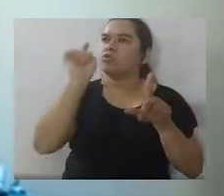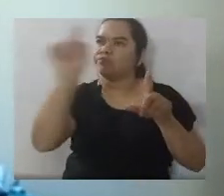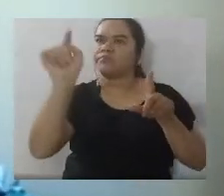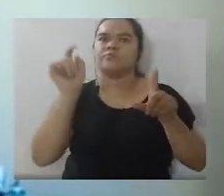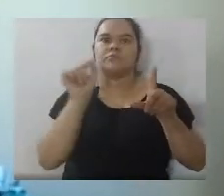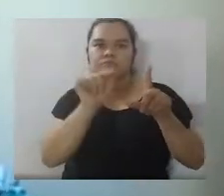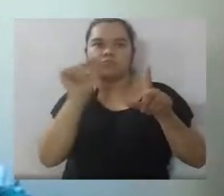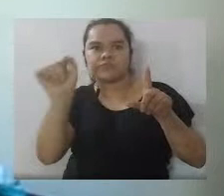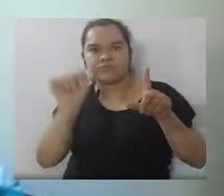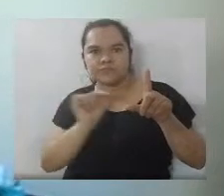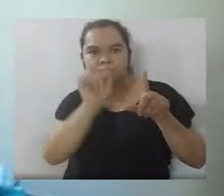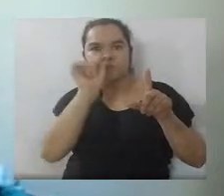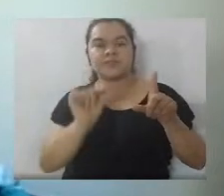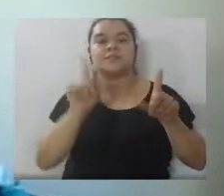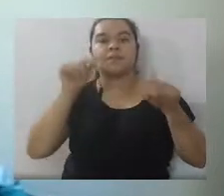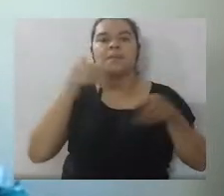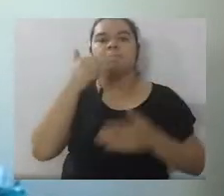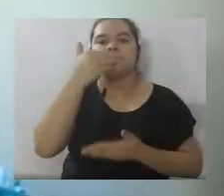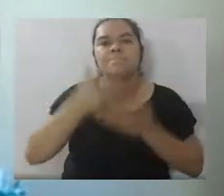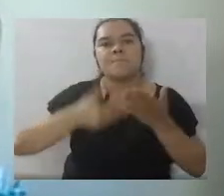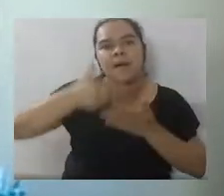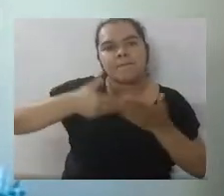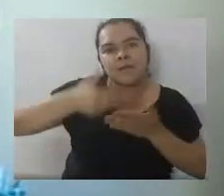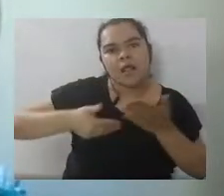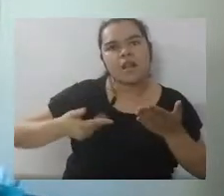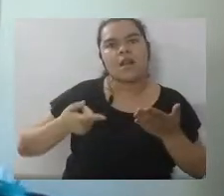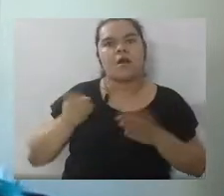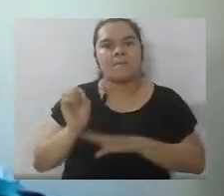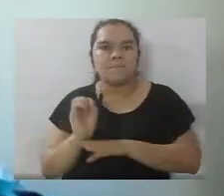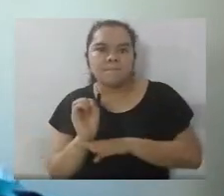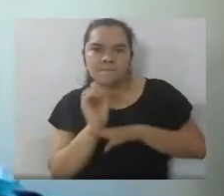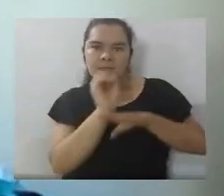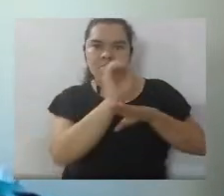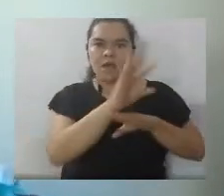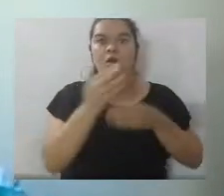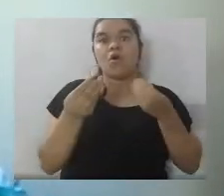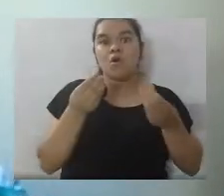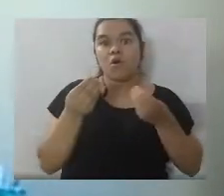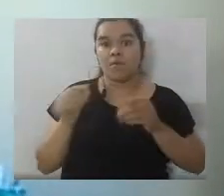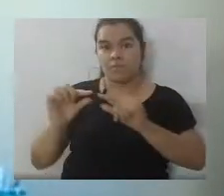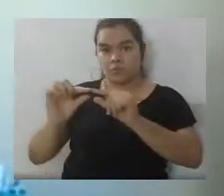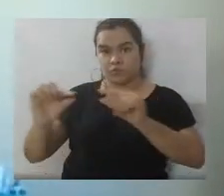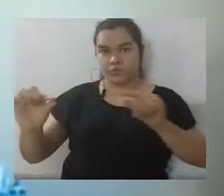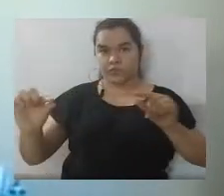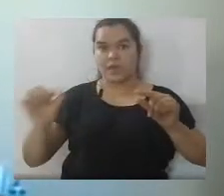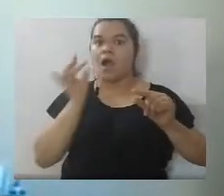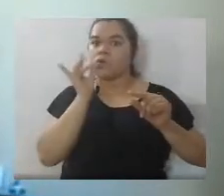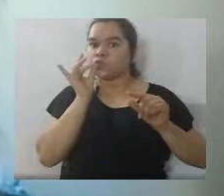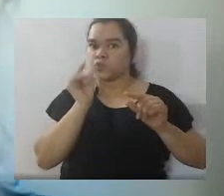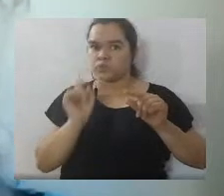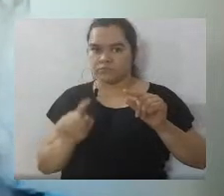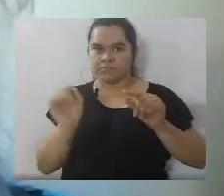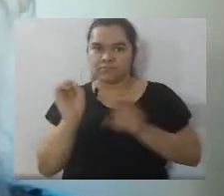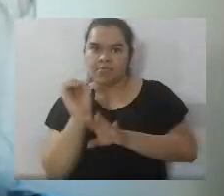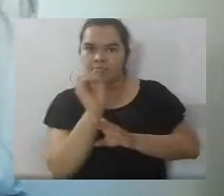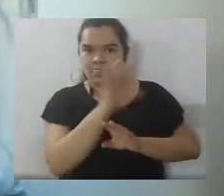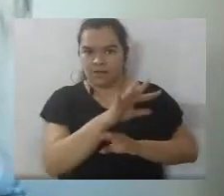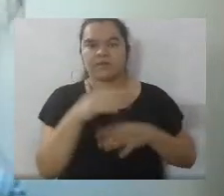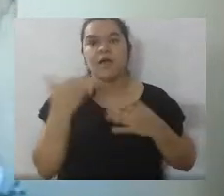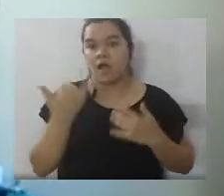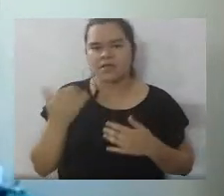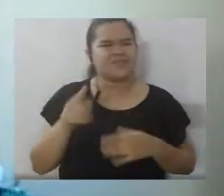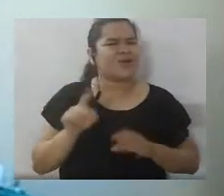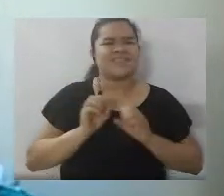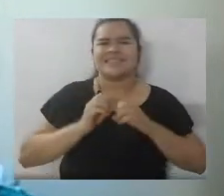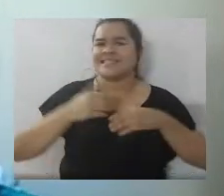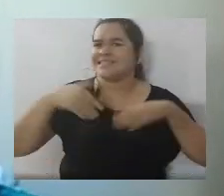la página, que les darán un link, un acceso para poder hacer todo este proceso. ¿No es cierto? Así, eso es